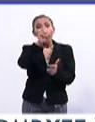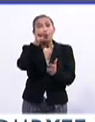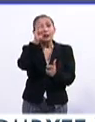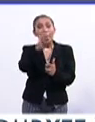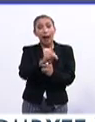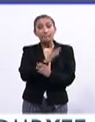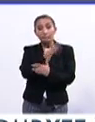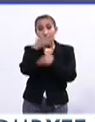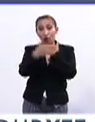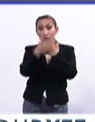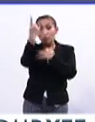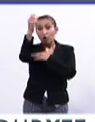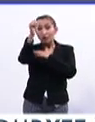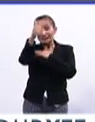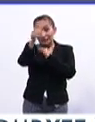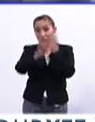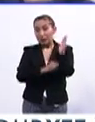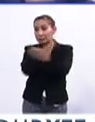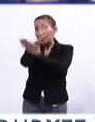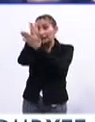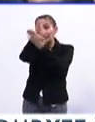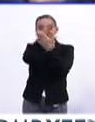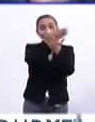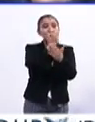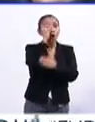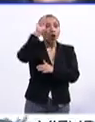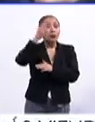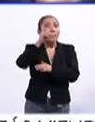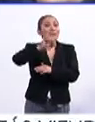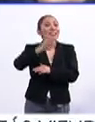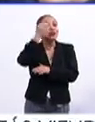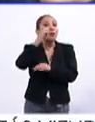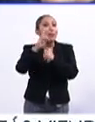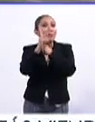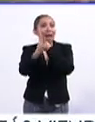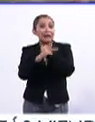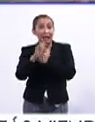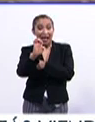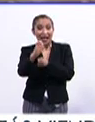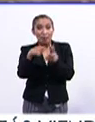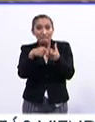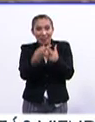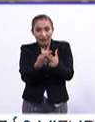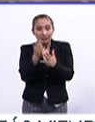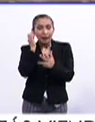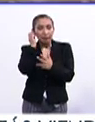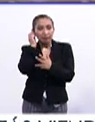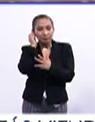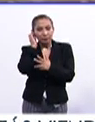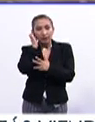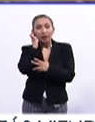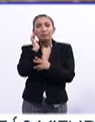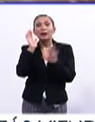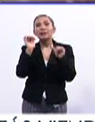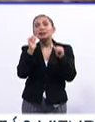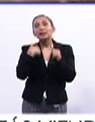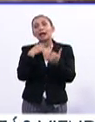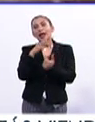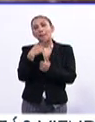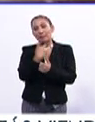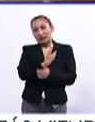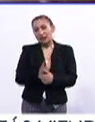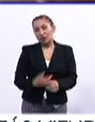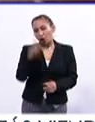cursarán un semestre en instituciones de educación superior de 29 países a partir de enero las hermanas despedidas dionisio mit